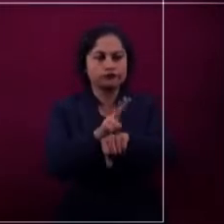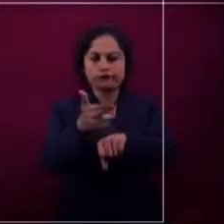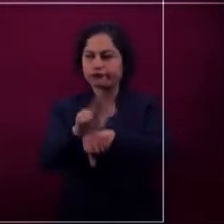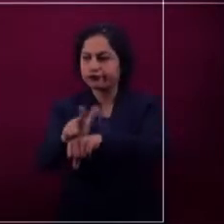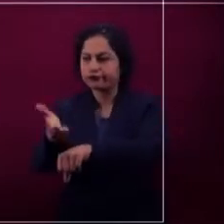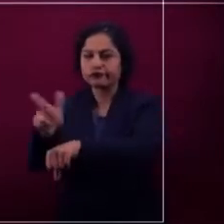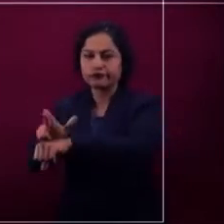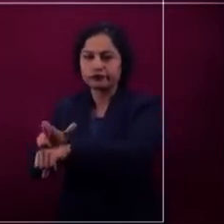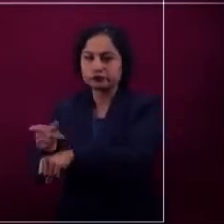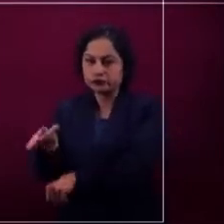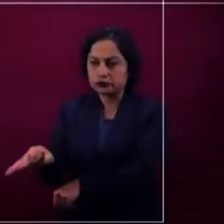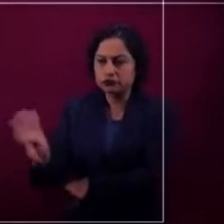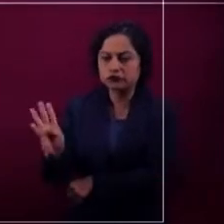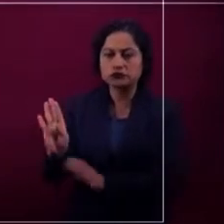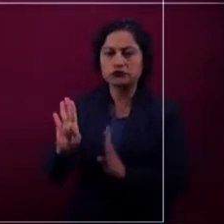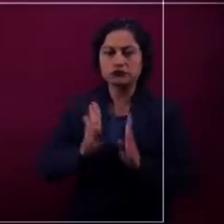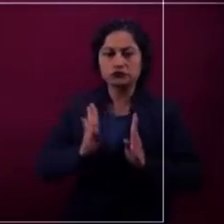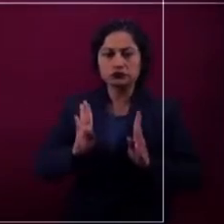marinos y soldados.